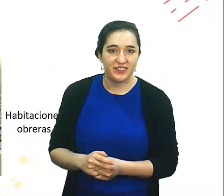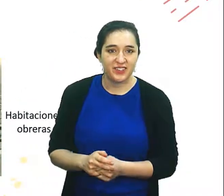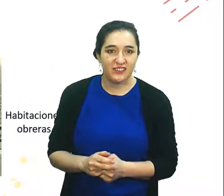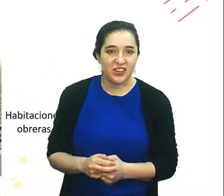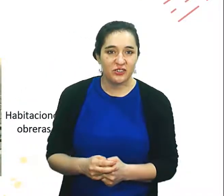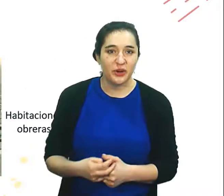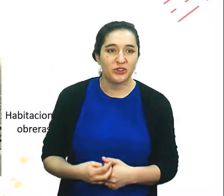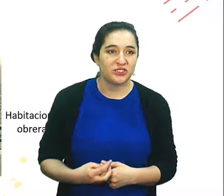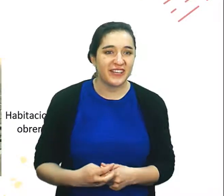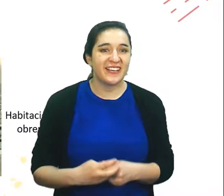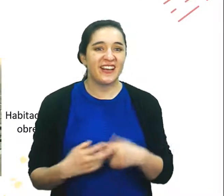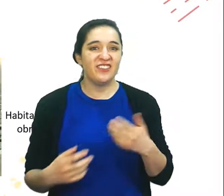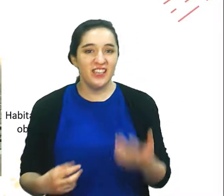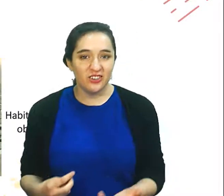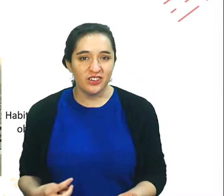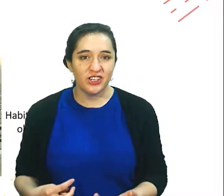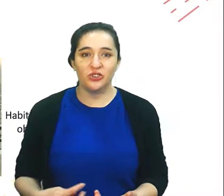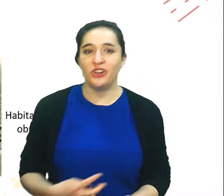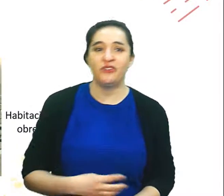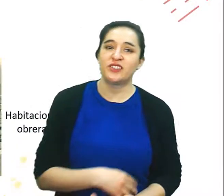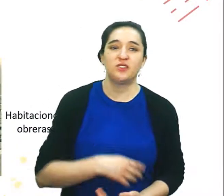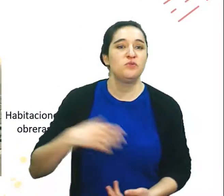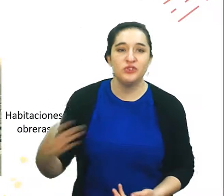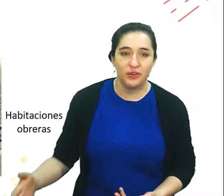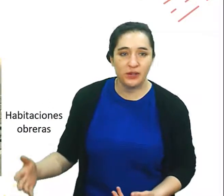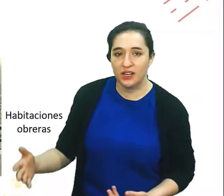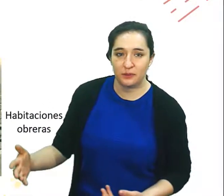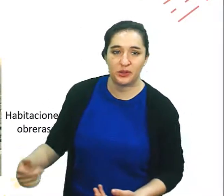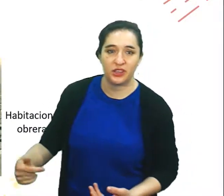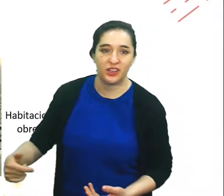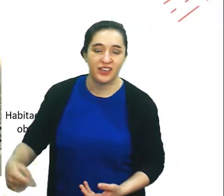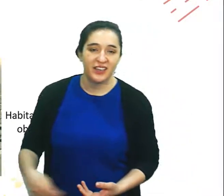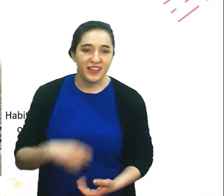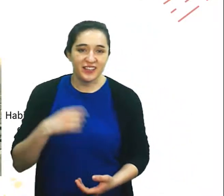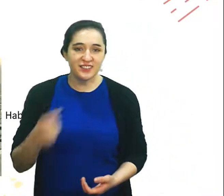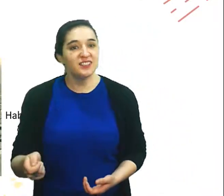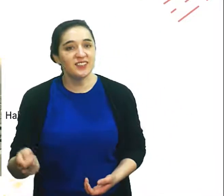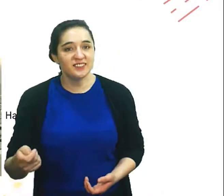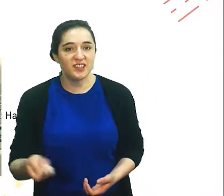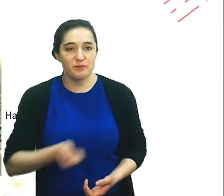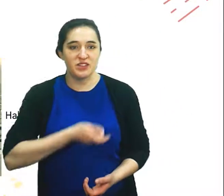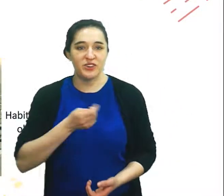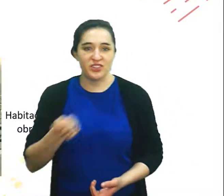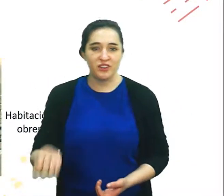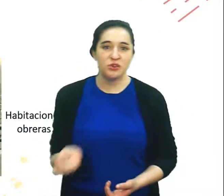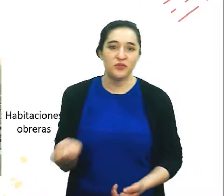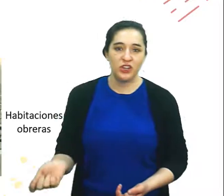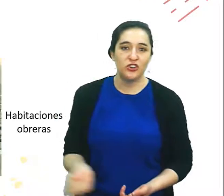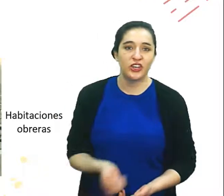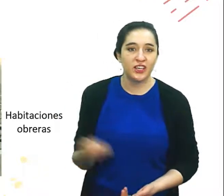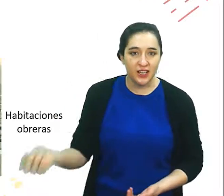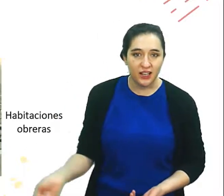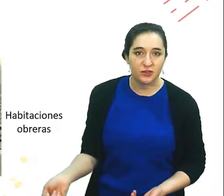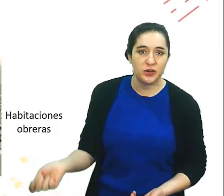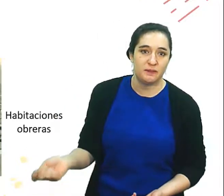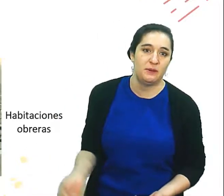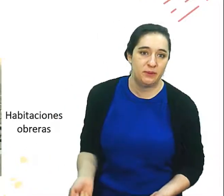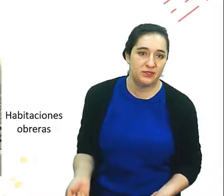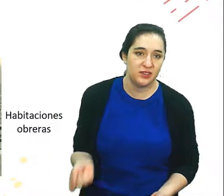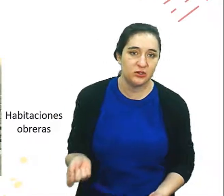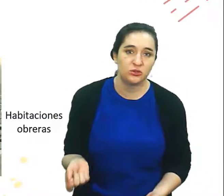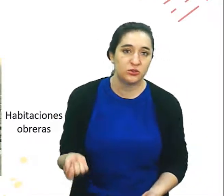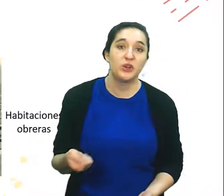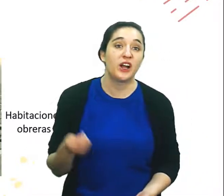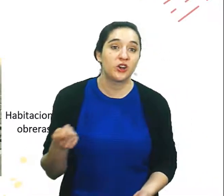A ver si la vieron. Bueno, si es que la vieron, esto les va a ser muy familiar porque esa teleserie manifestaba muy bien lo que era una